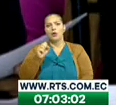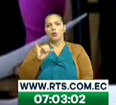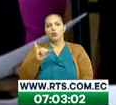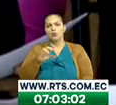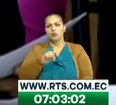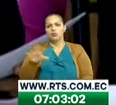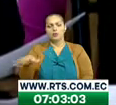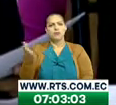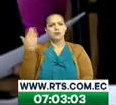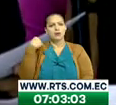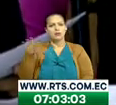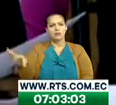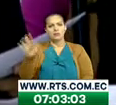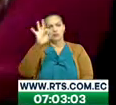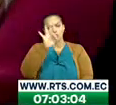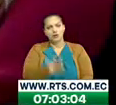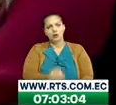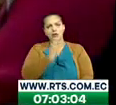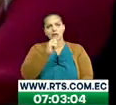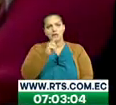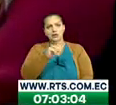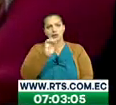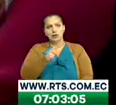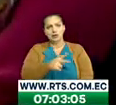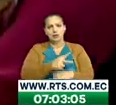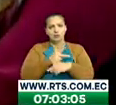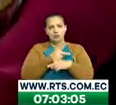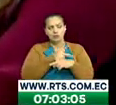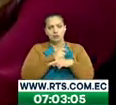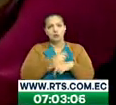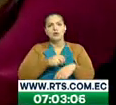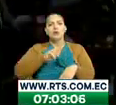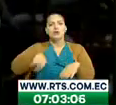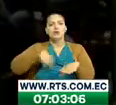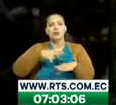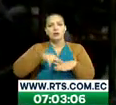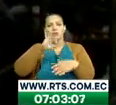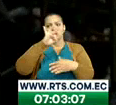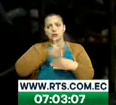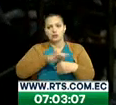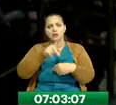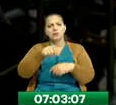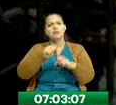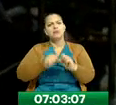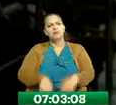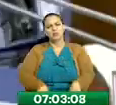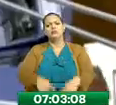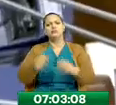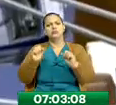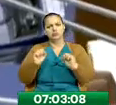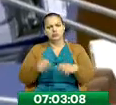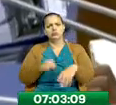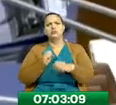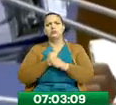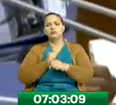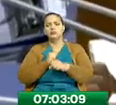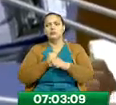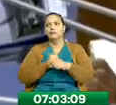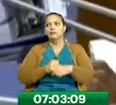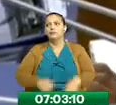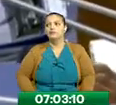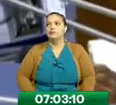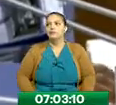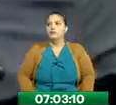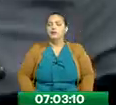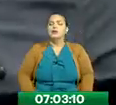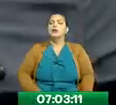en el Consejo Nacional Electoral. Las preguntas por parte de todos los legisladores hicieron que la sesión se extienda por más de 5 horas en un círculo de